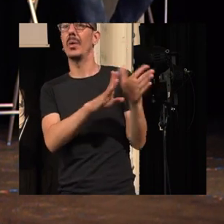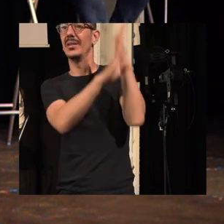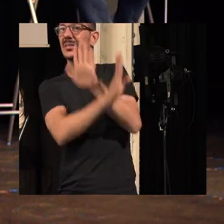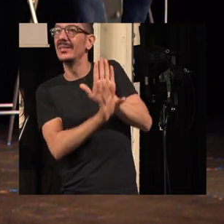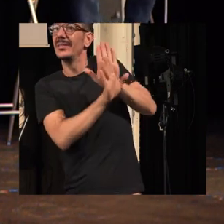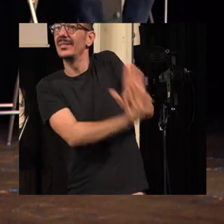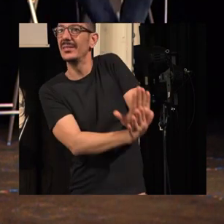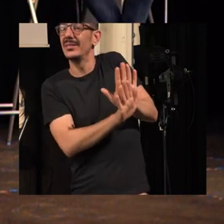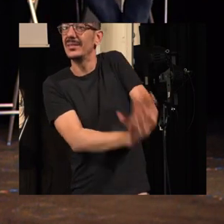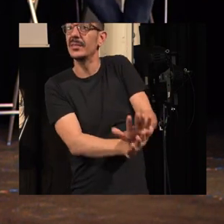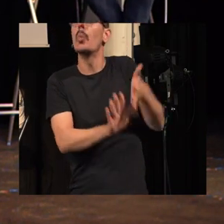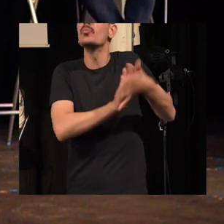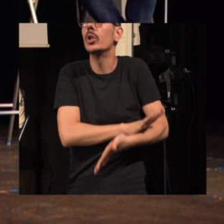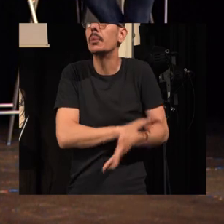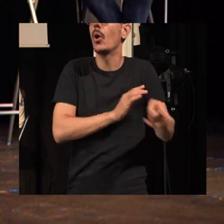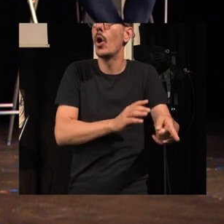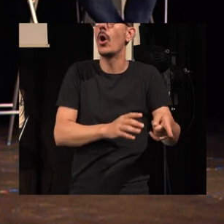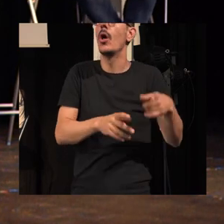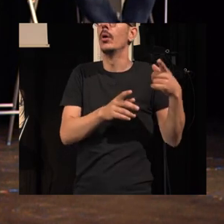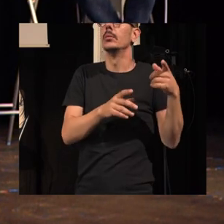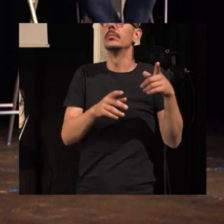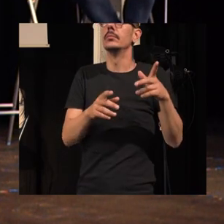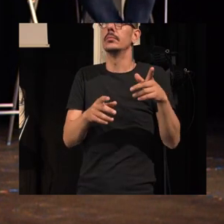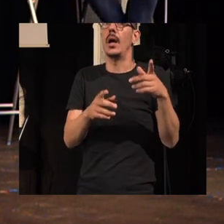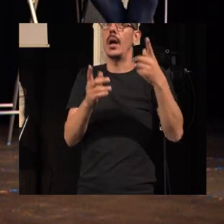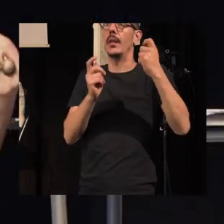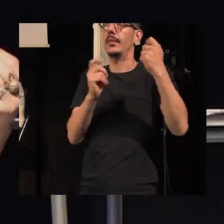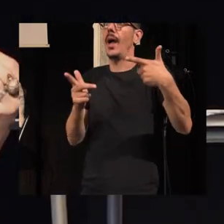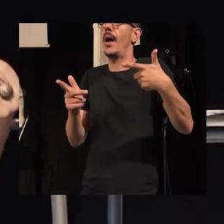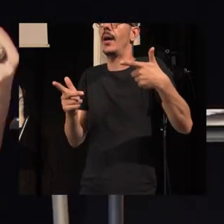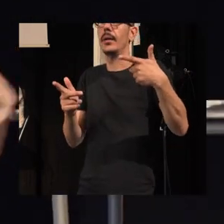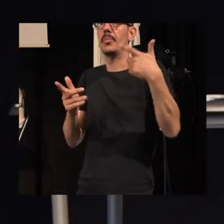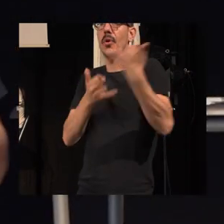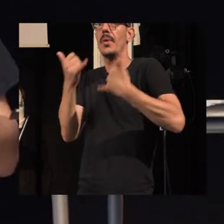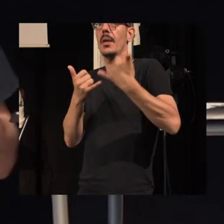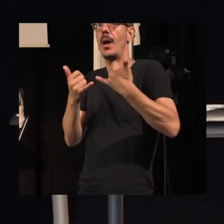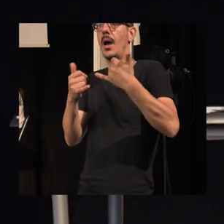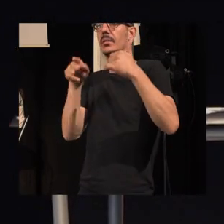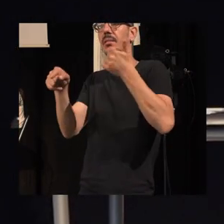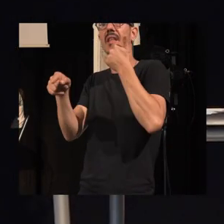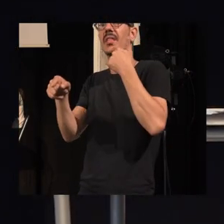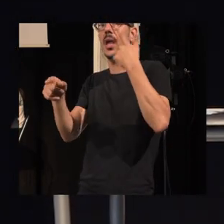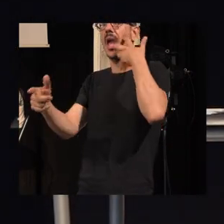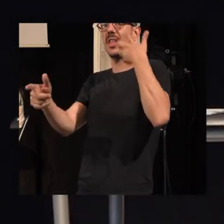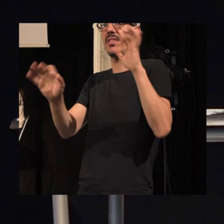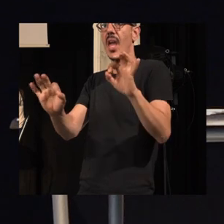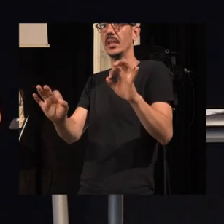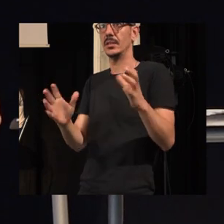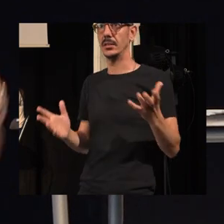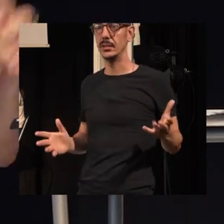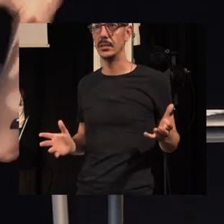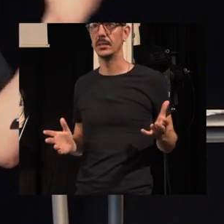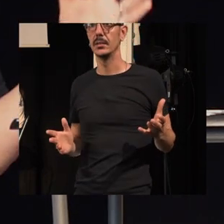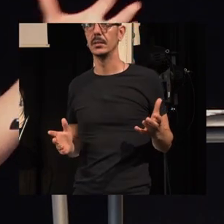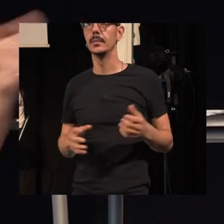institucionalización, problematizaba ese criterio de la igualdad tan poco conflictivo,